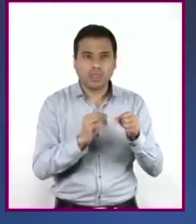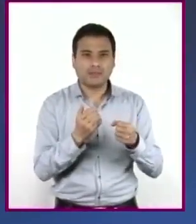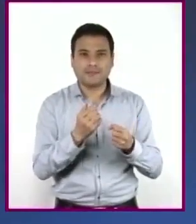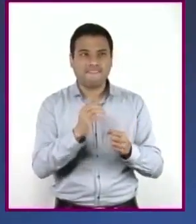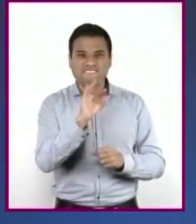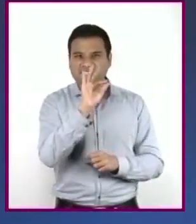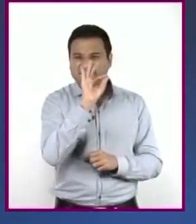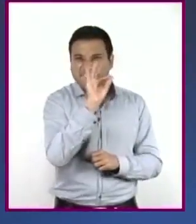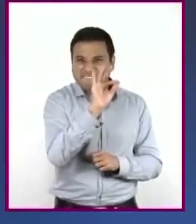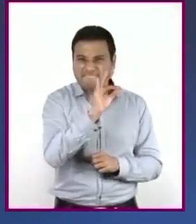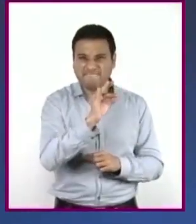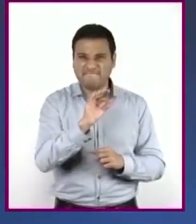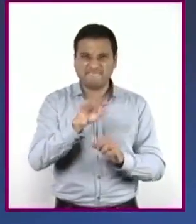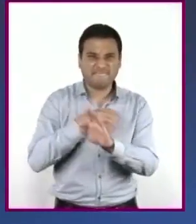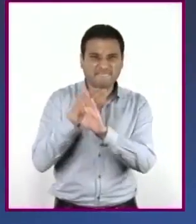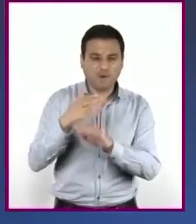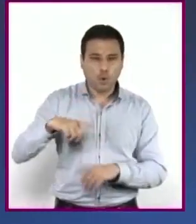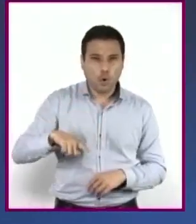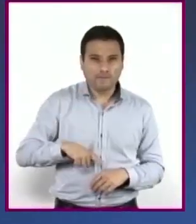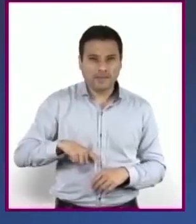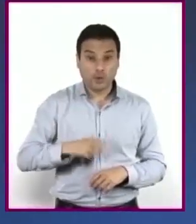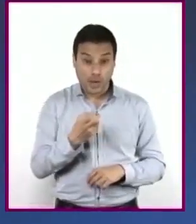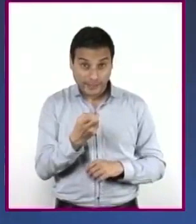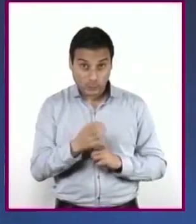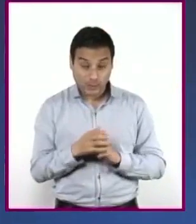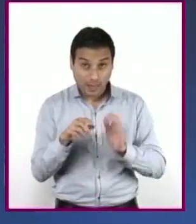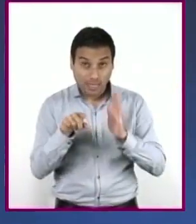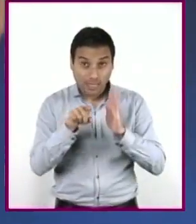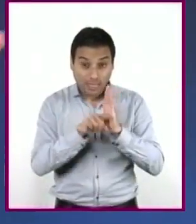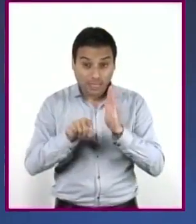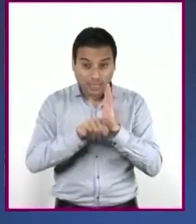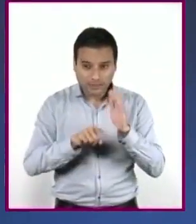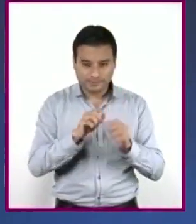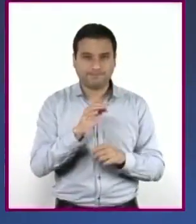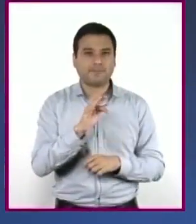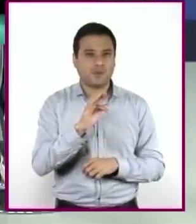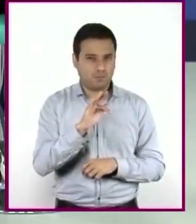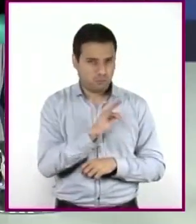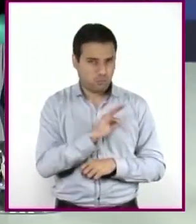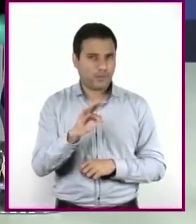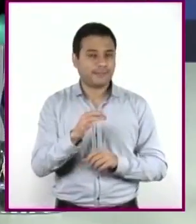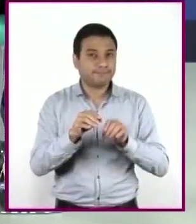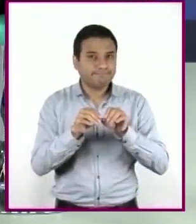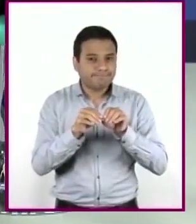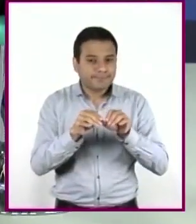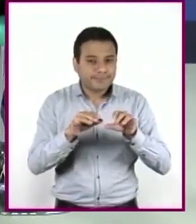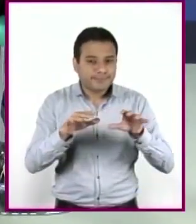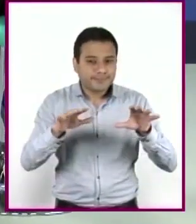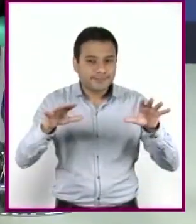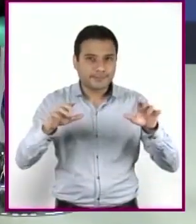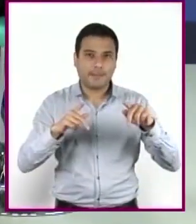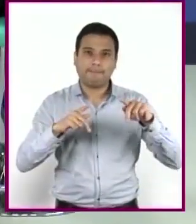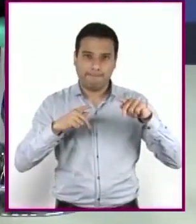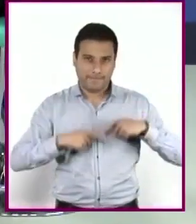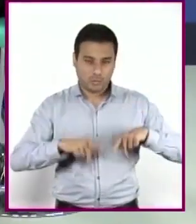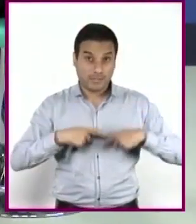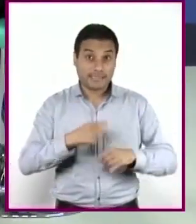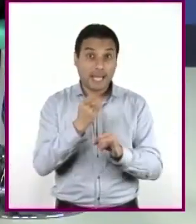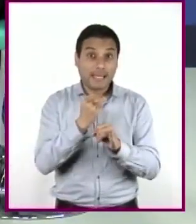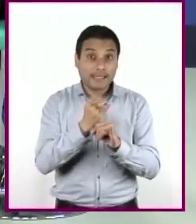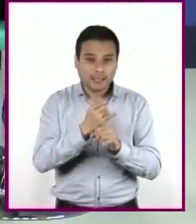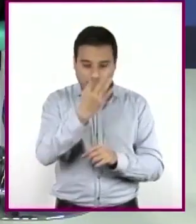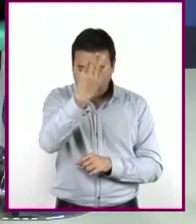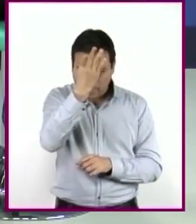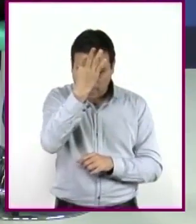la incitación al terrorismo, son algunos de los contenidos que son o pueden volverse violentos e inclusive incitar a la violencia del otro lado